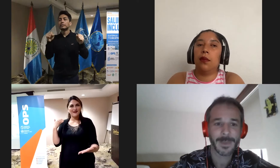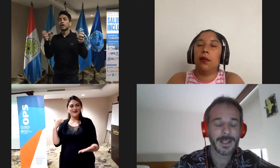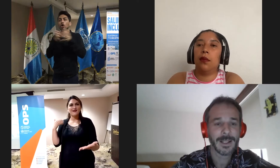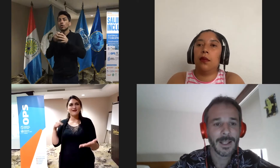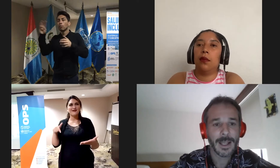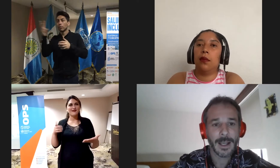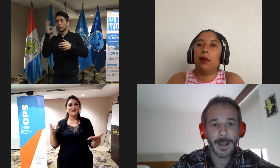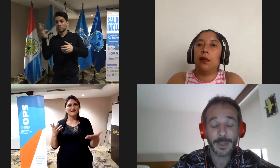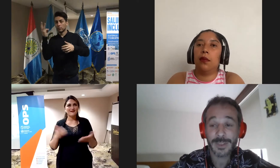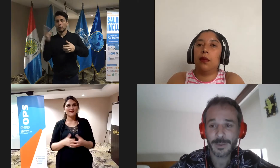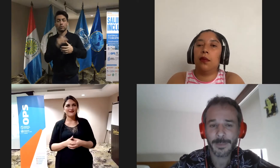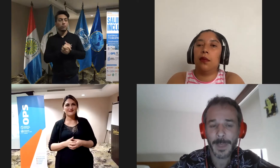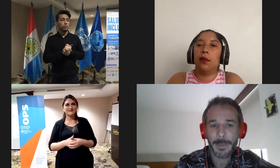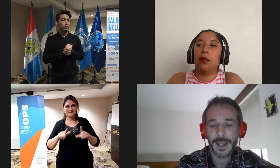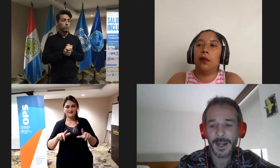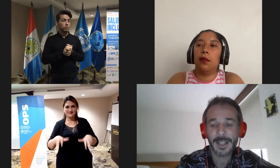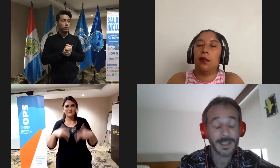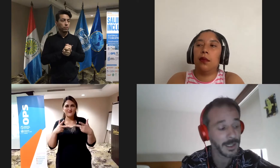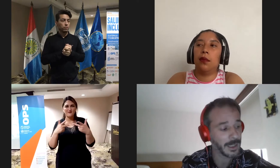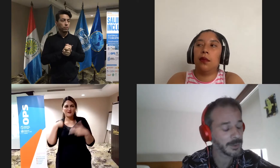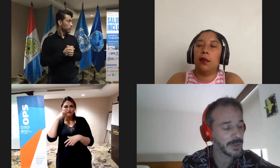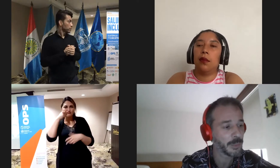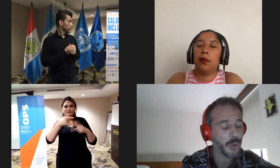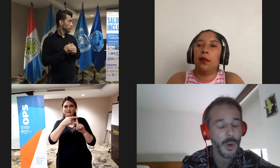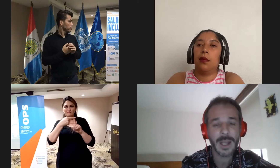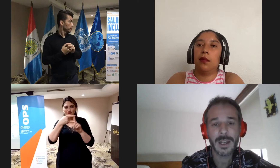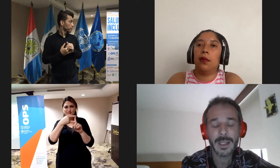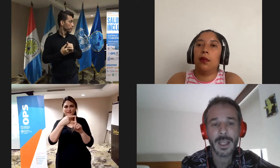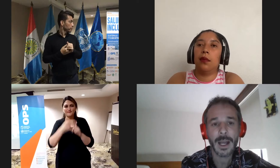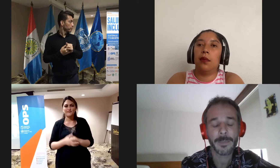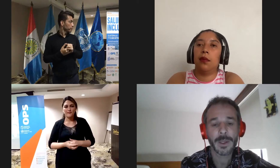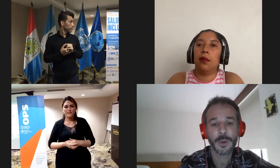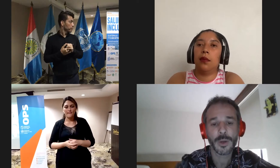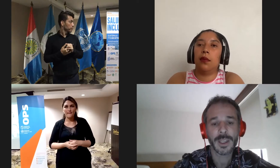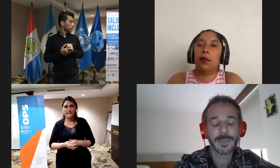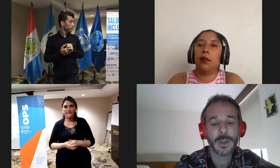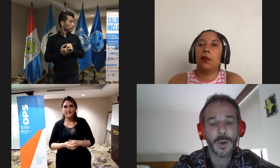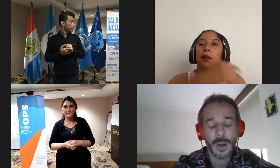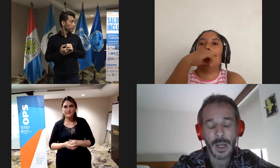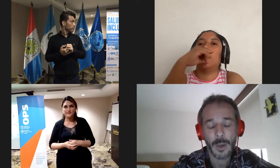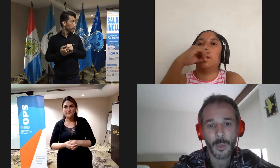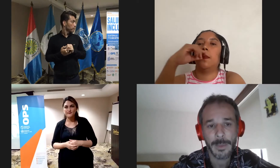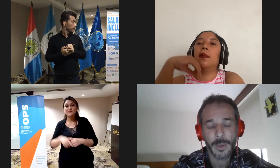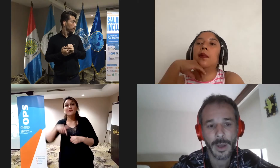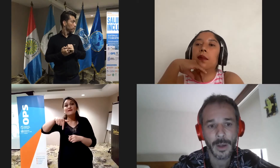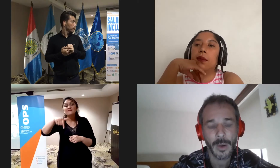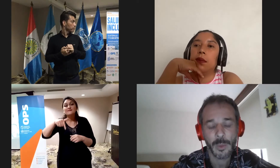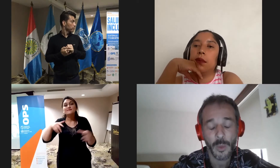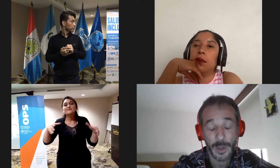mí. Entonces, para regresar, y eso es un poco en línea con lo que explicó